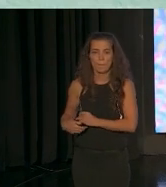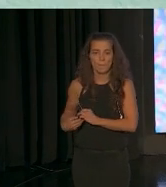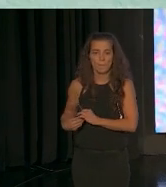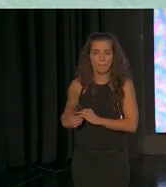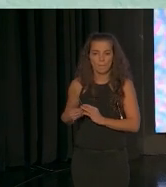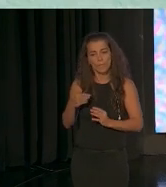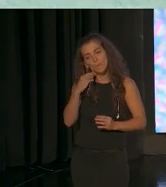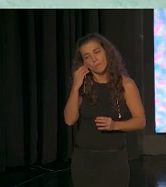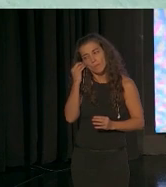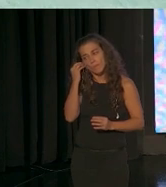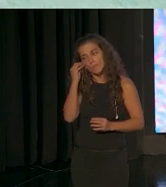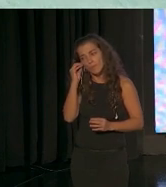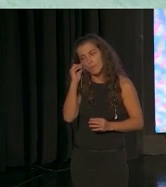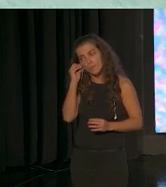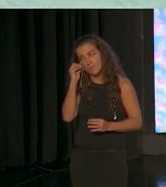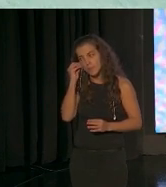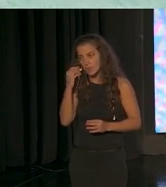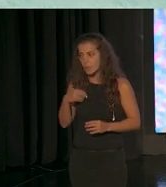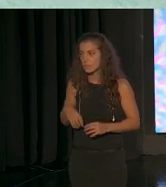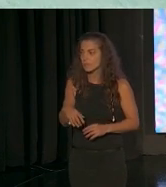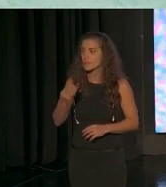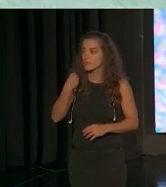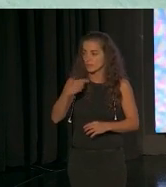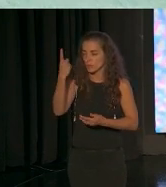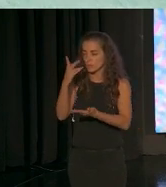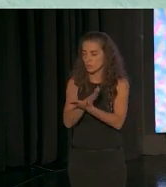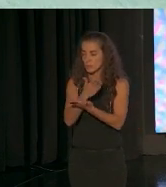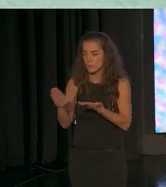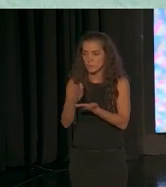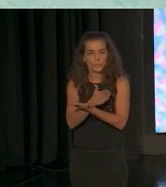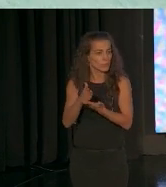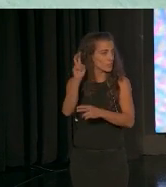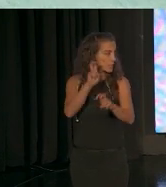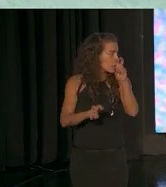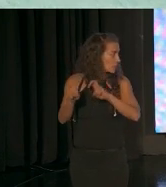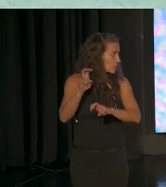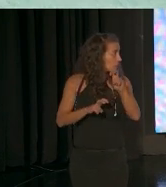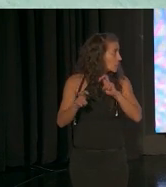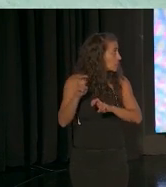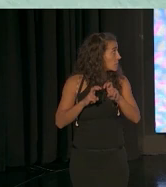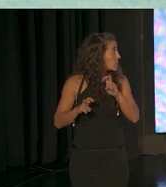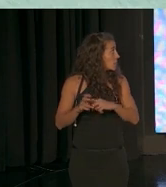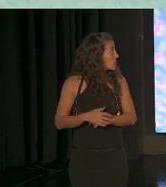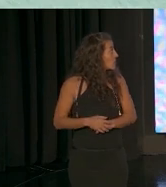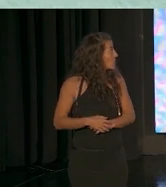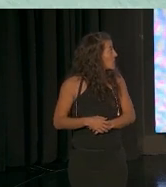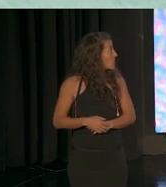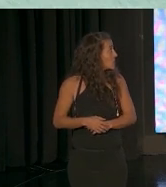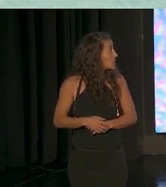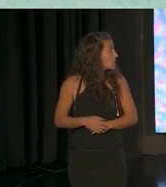Me había convertido en un poeta que buscaba al niño que llevaba dentro, a ese niño que abandoné en alguna parte y al que había